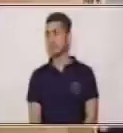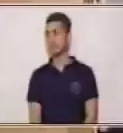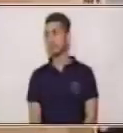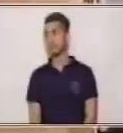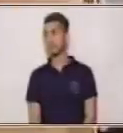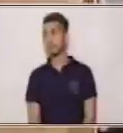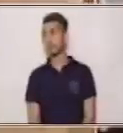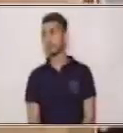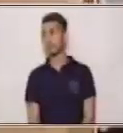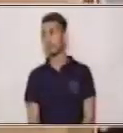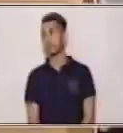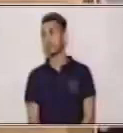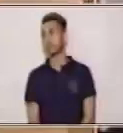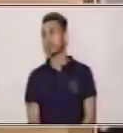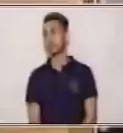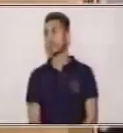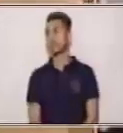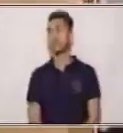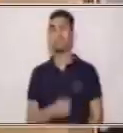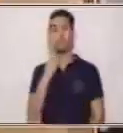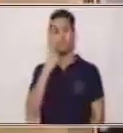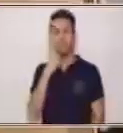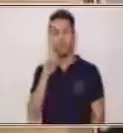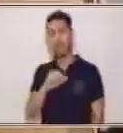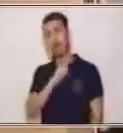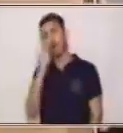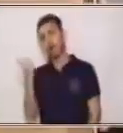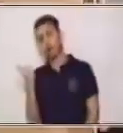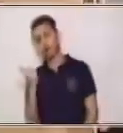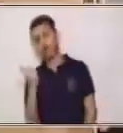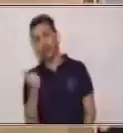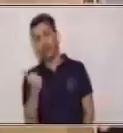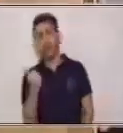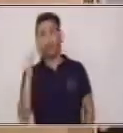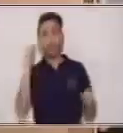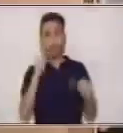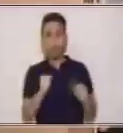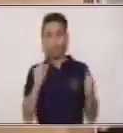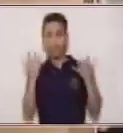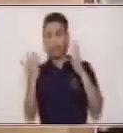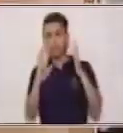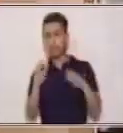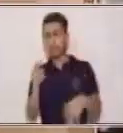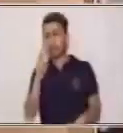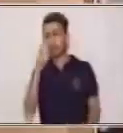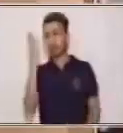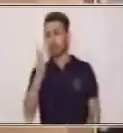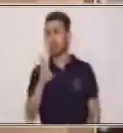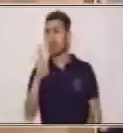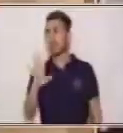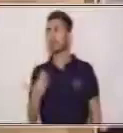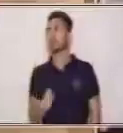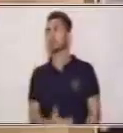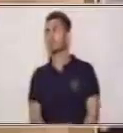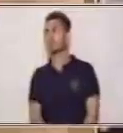vamos a aprender qué otra fracción se puede parecer a 2/4. A ver.